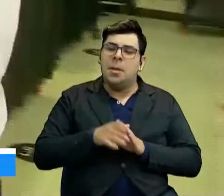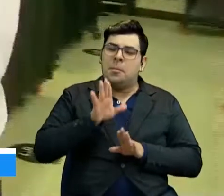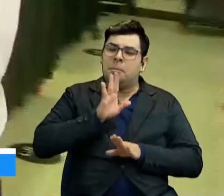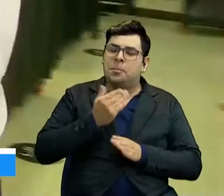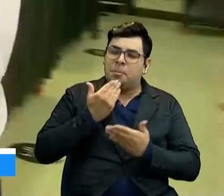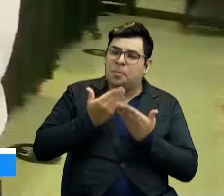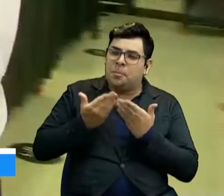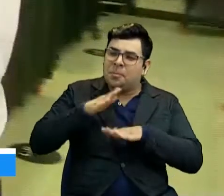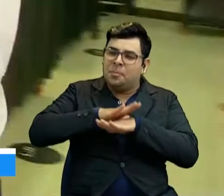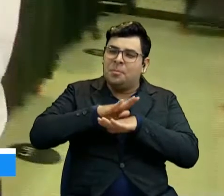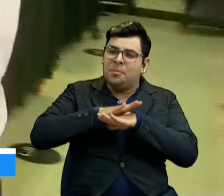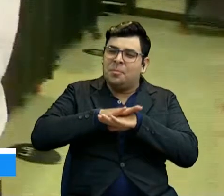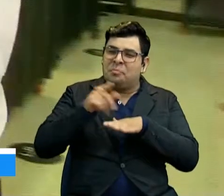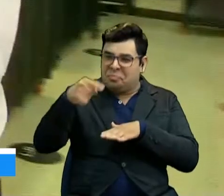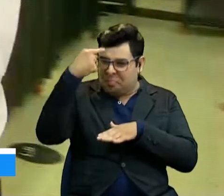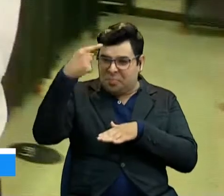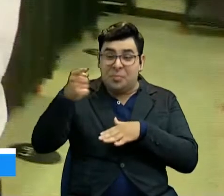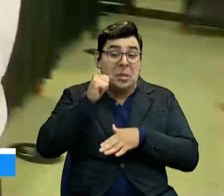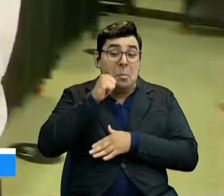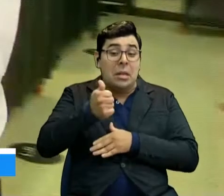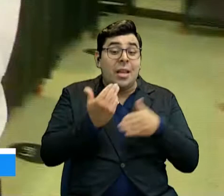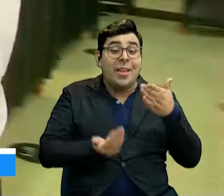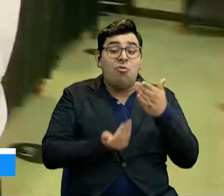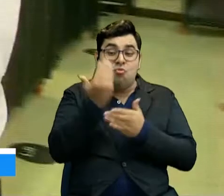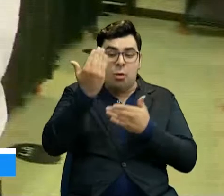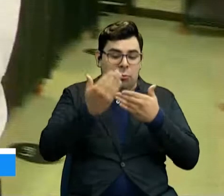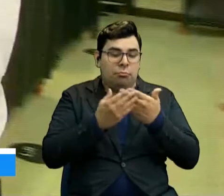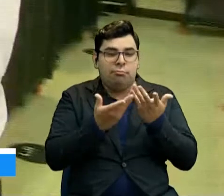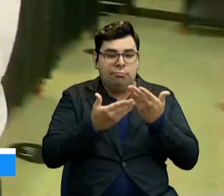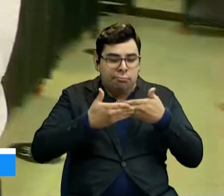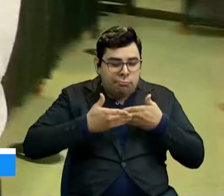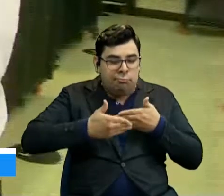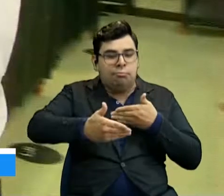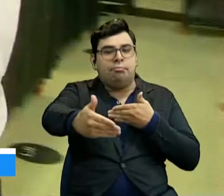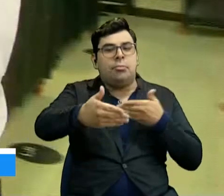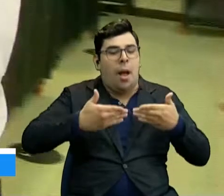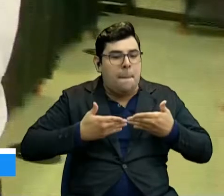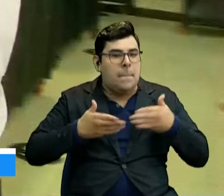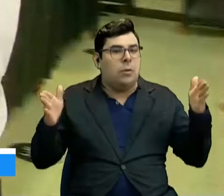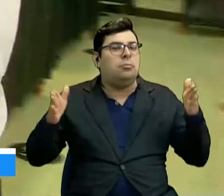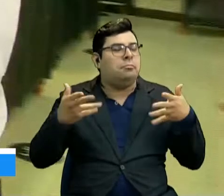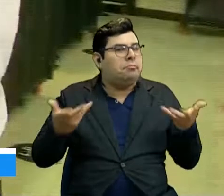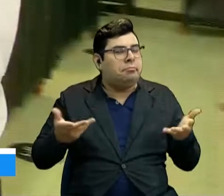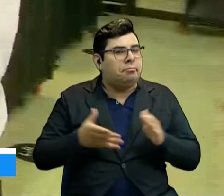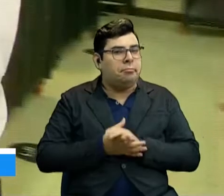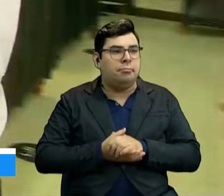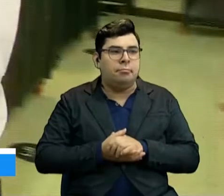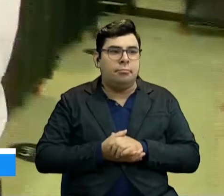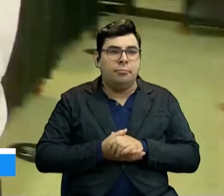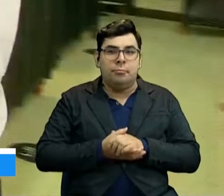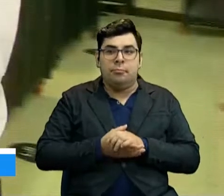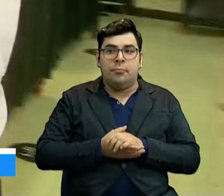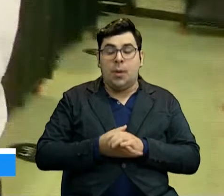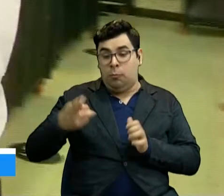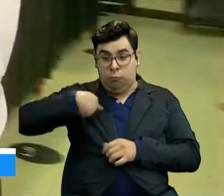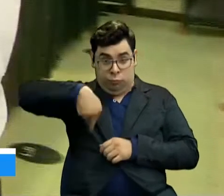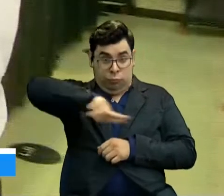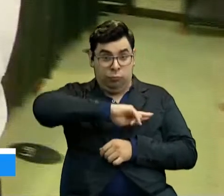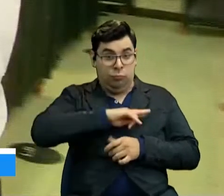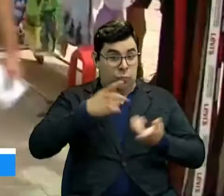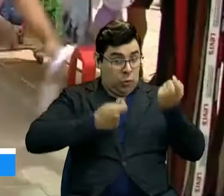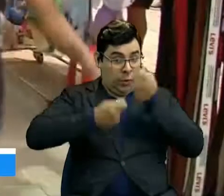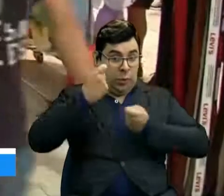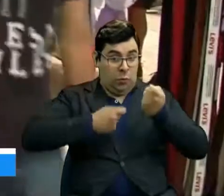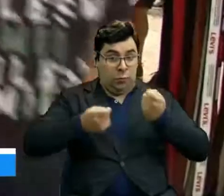qué opina de esta nueva reapertura a partir de mañana y cómo les ha ido con esa reapertura para nuestros locales para nosotros los establecimientos comerciales estamos de